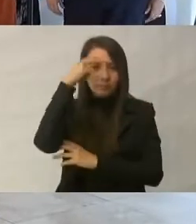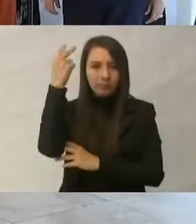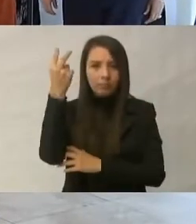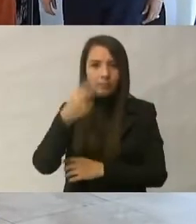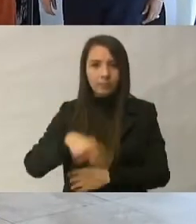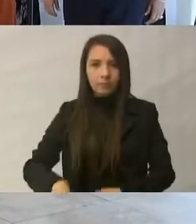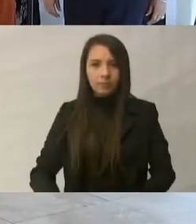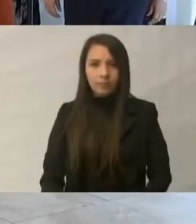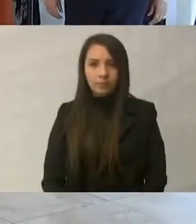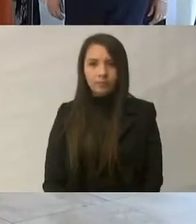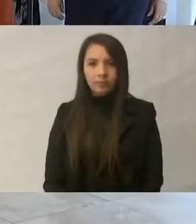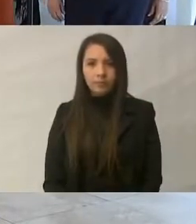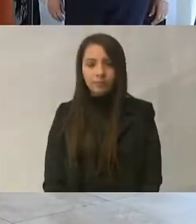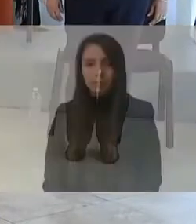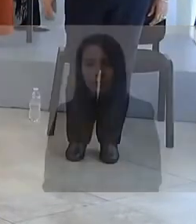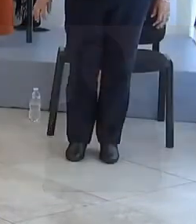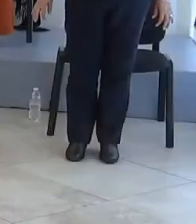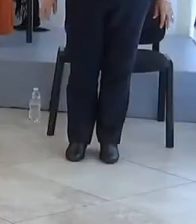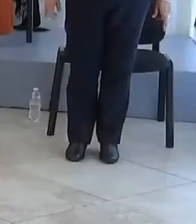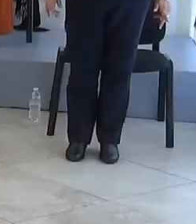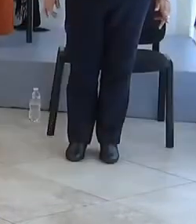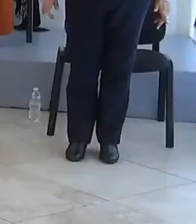no no